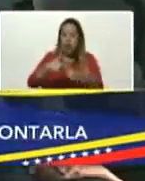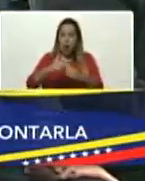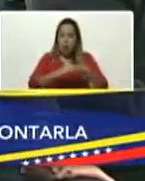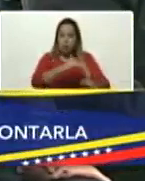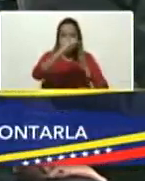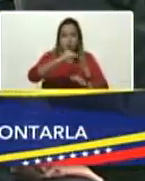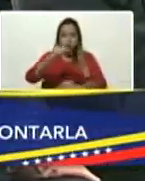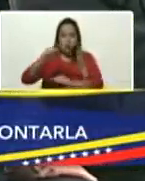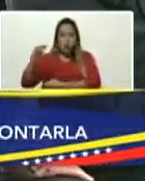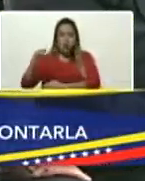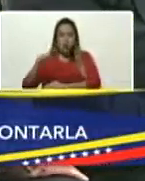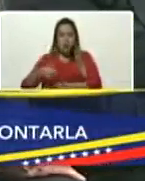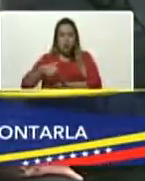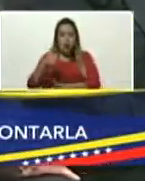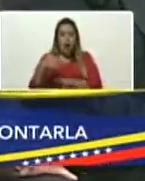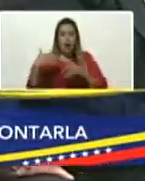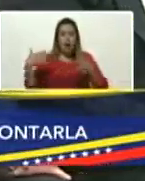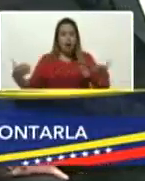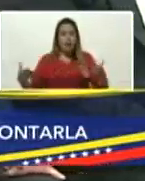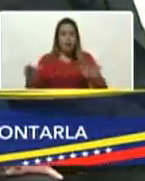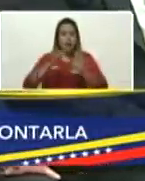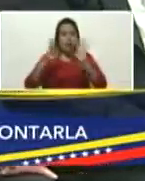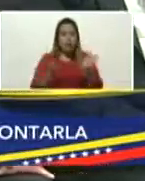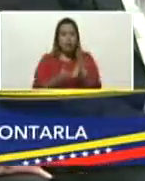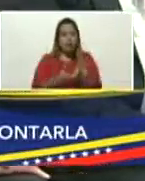más grandes del mundo certificadas.